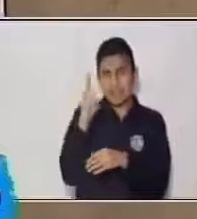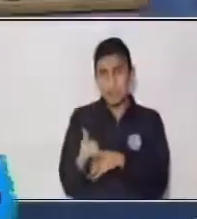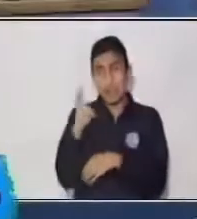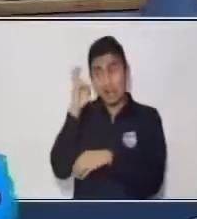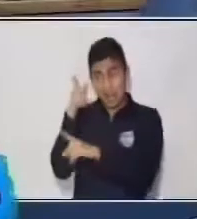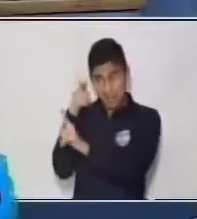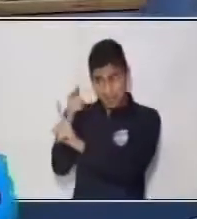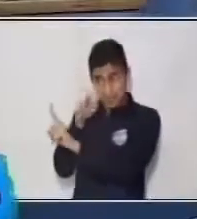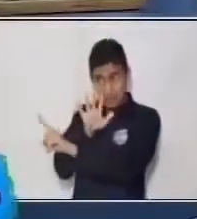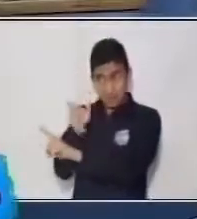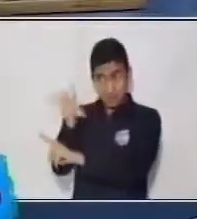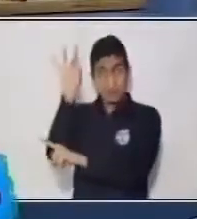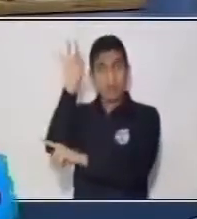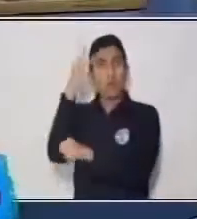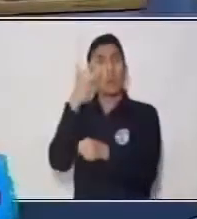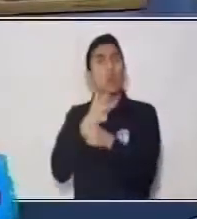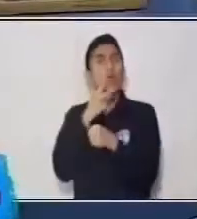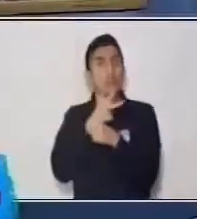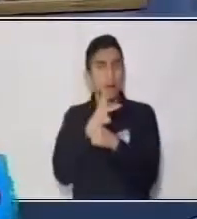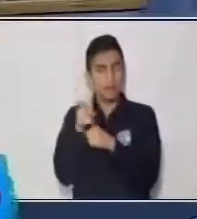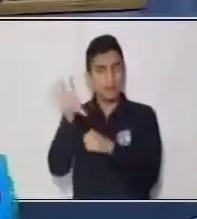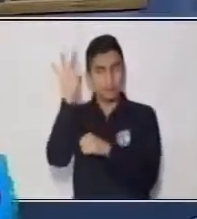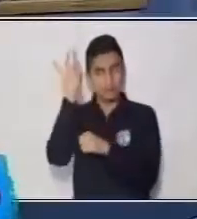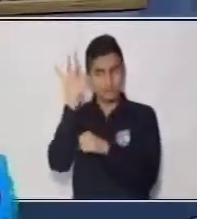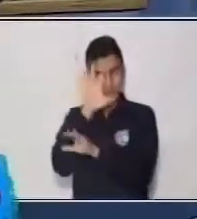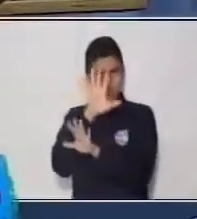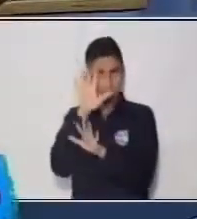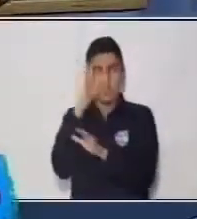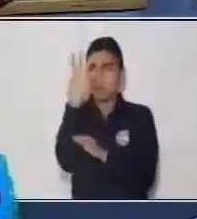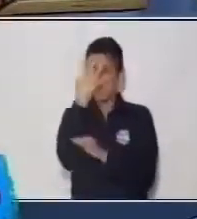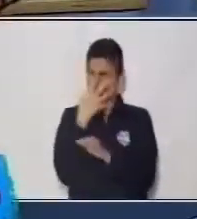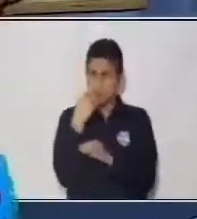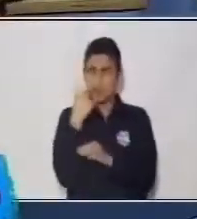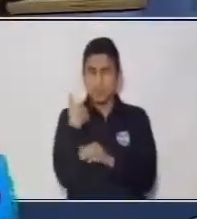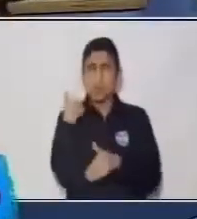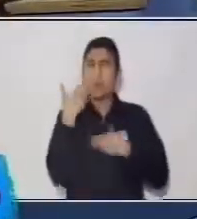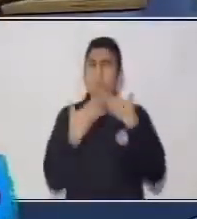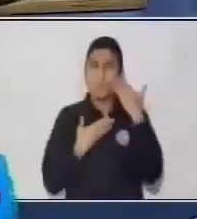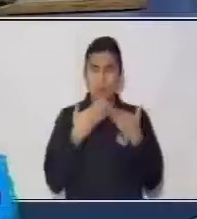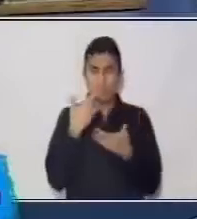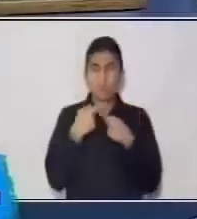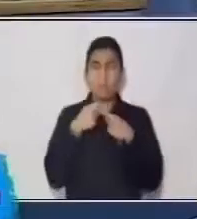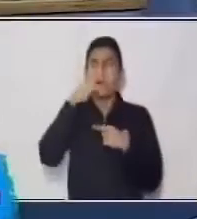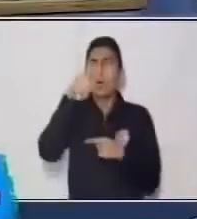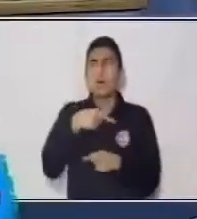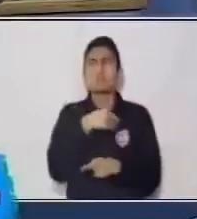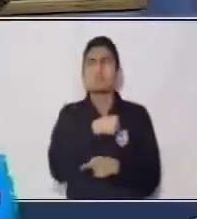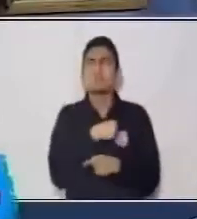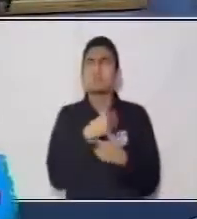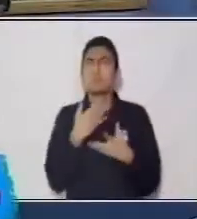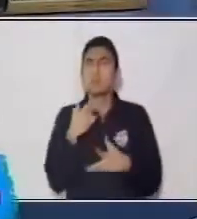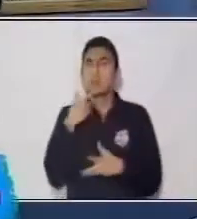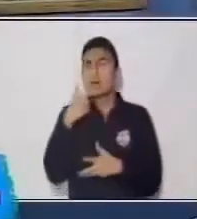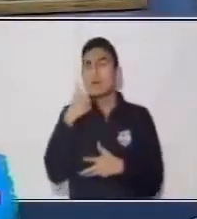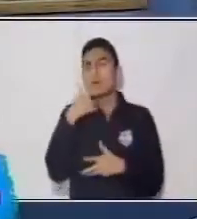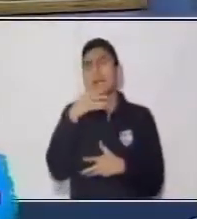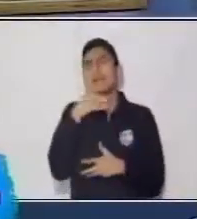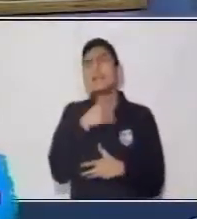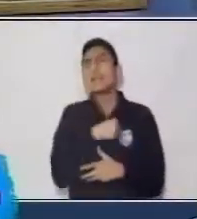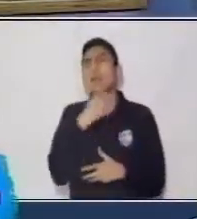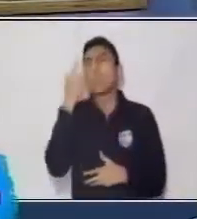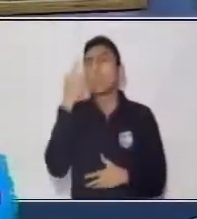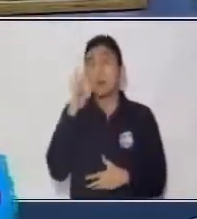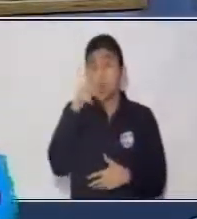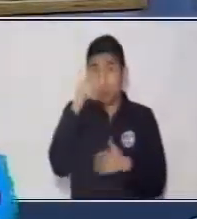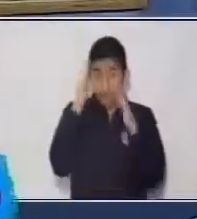Ahí encuentra a Guatemala, ¿verdad? Muy bonito el poema. Pero ahora toca ver si pusiste atención y